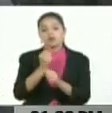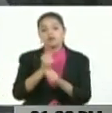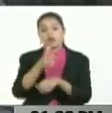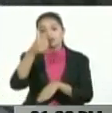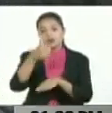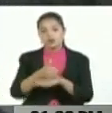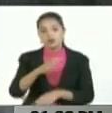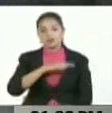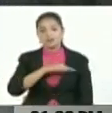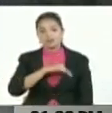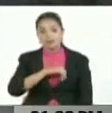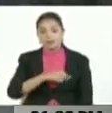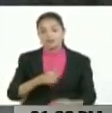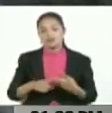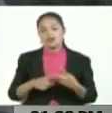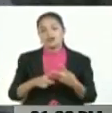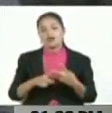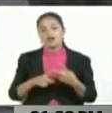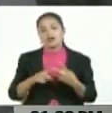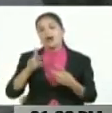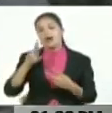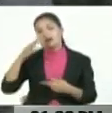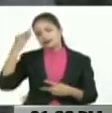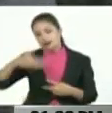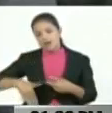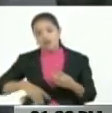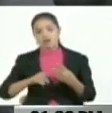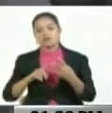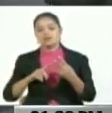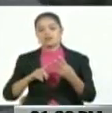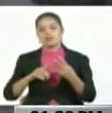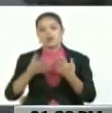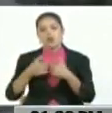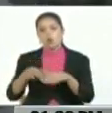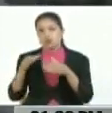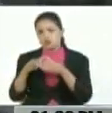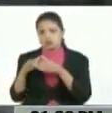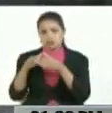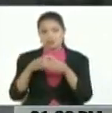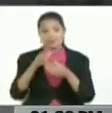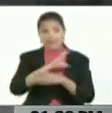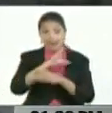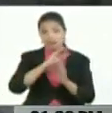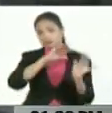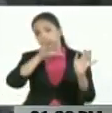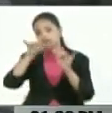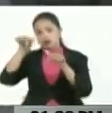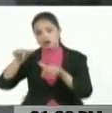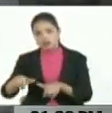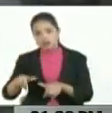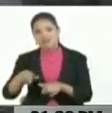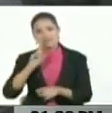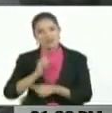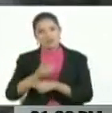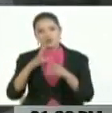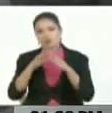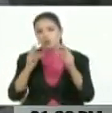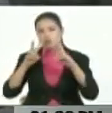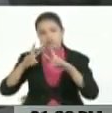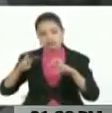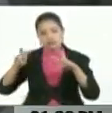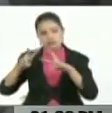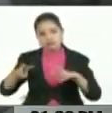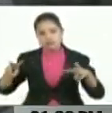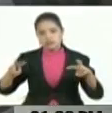del CICPC, el jefe Rarredi, los equipos multidisciplinarios que traímos desde Caracas, que tiene que ver con todo el tema de investigación